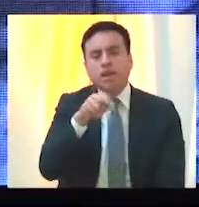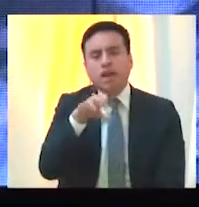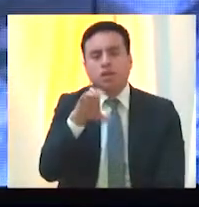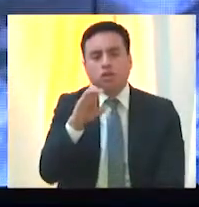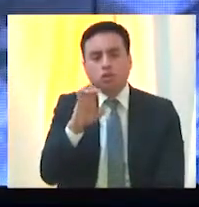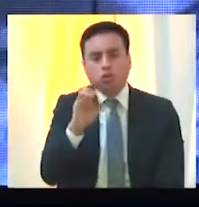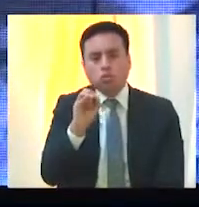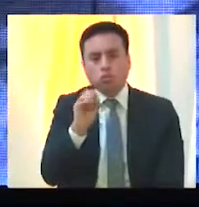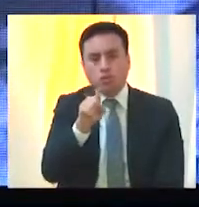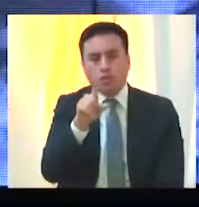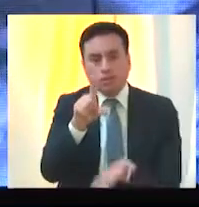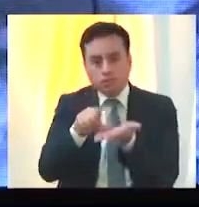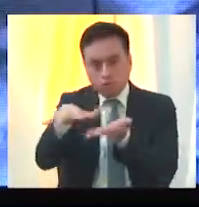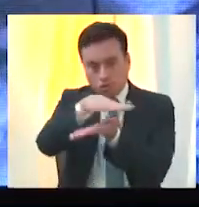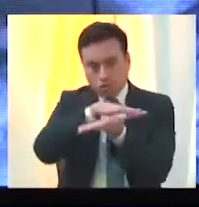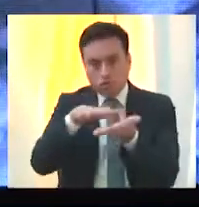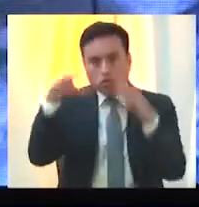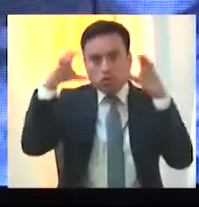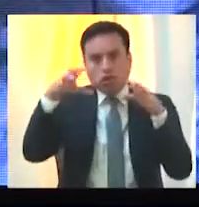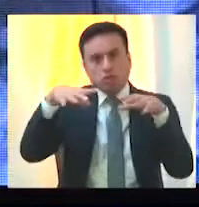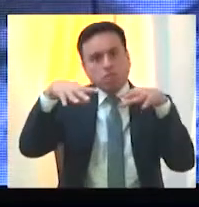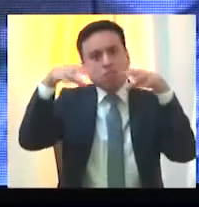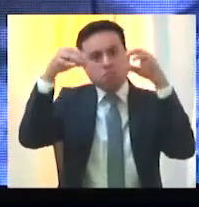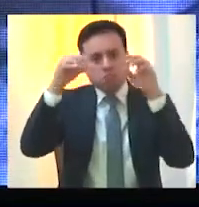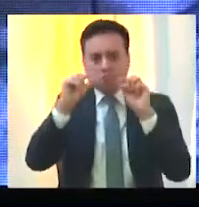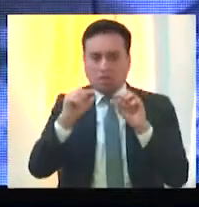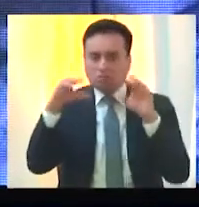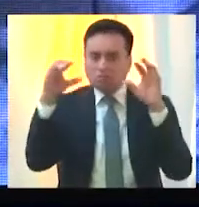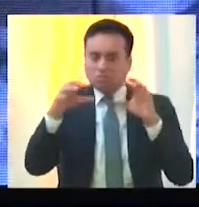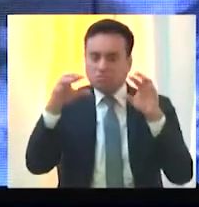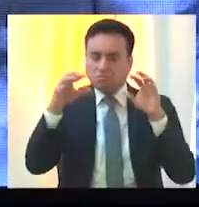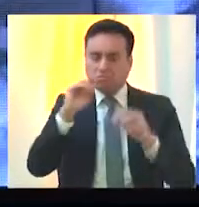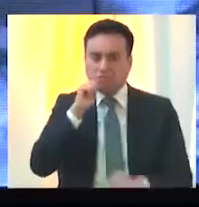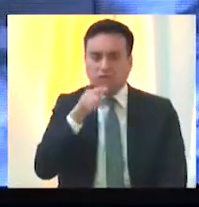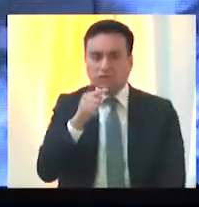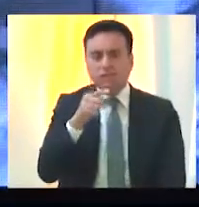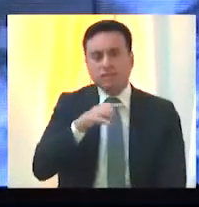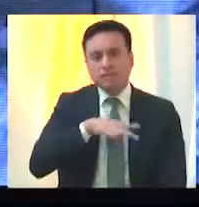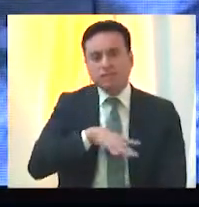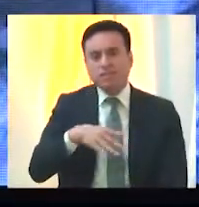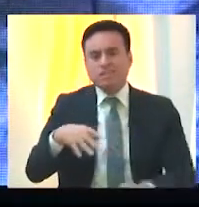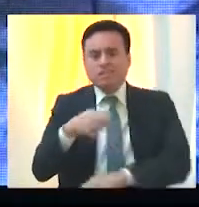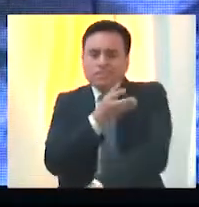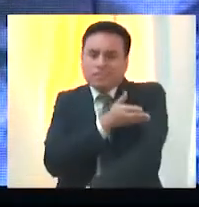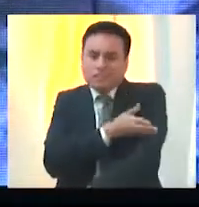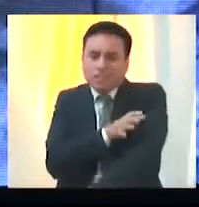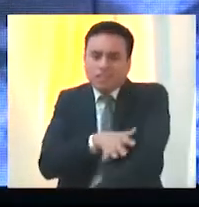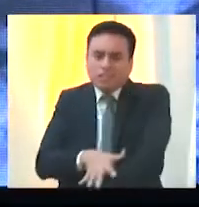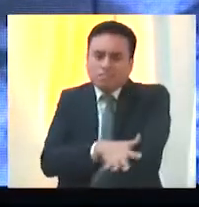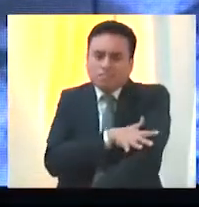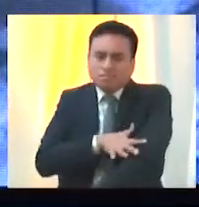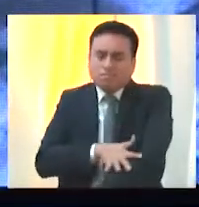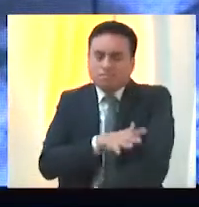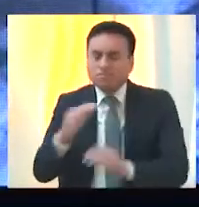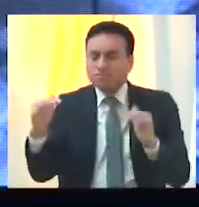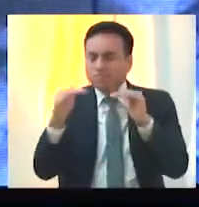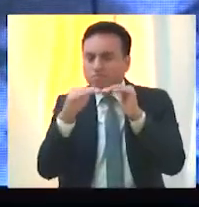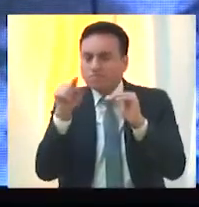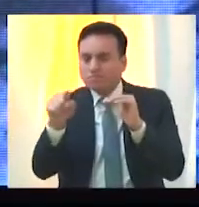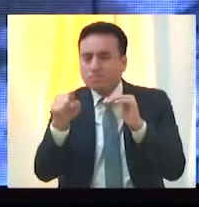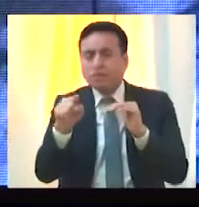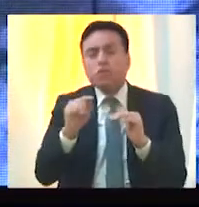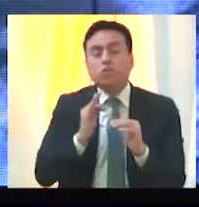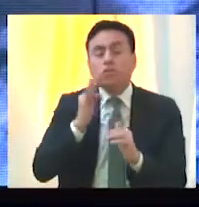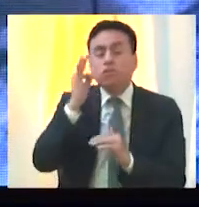decir de que esa zona va a llover menos. Lamentablemente, ustedes estarán viendo ahí, Chile Central está en una de esas zonas y el futuro,